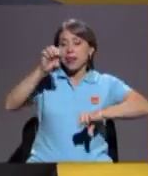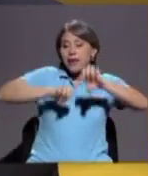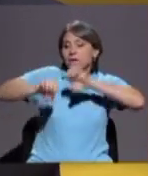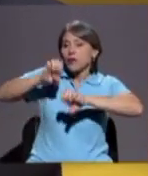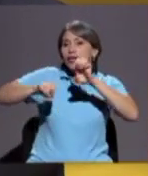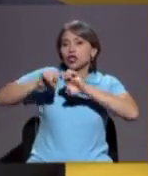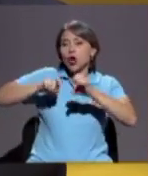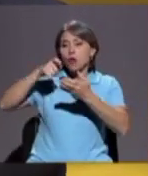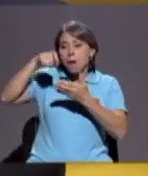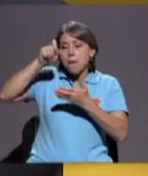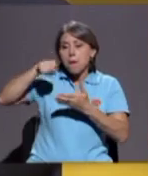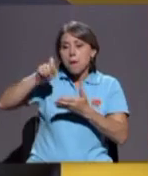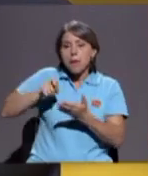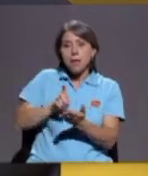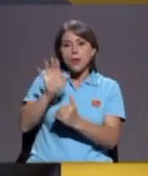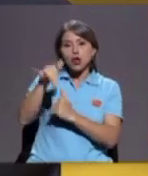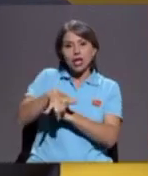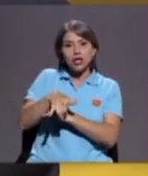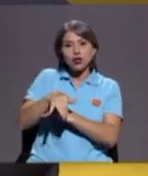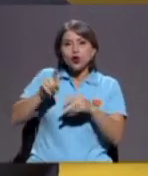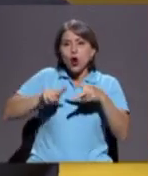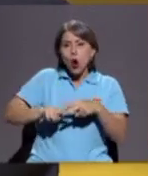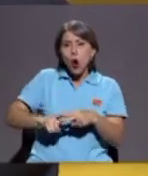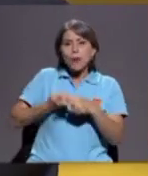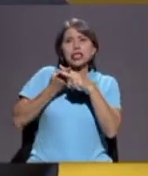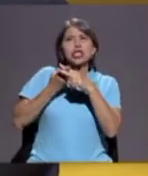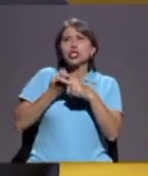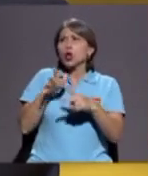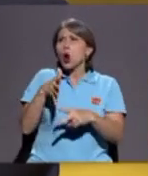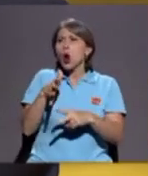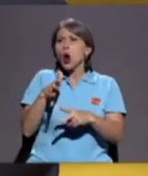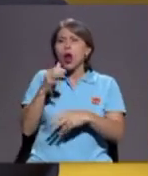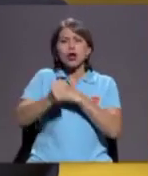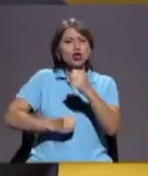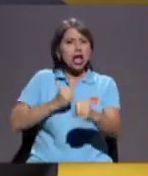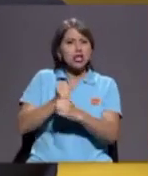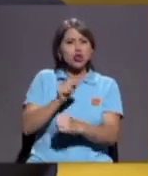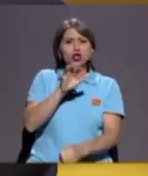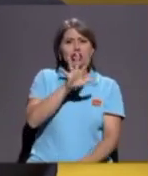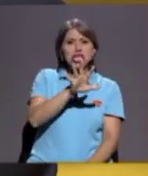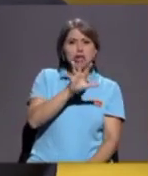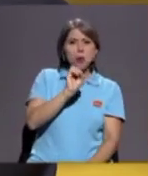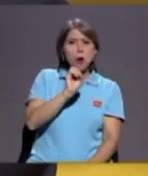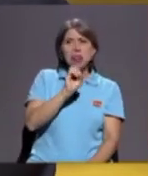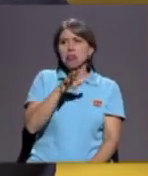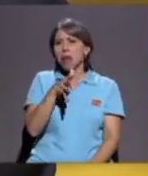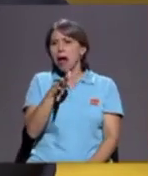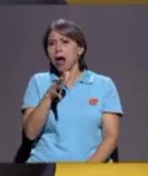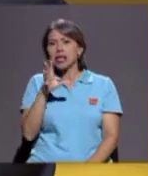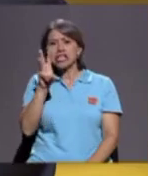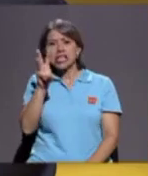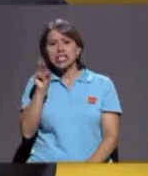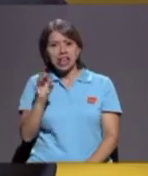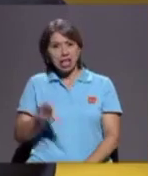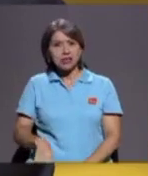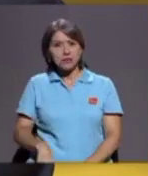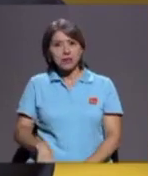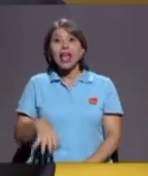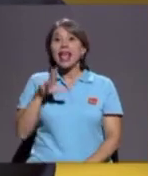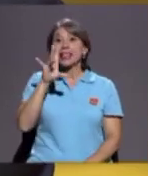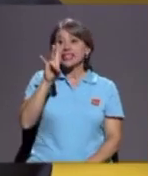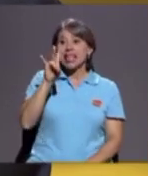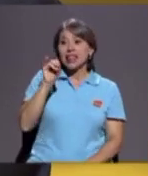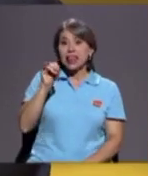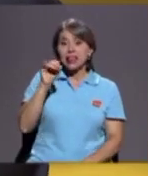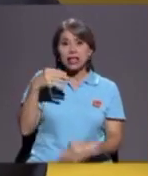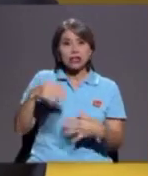en realidad comenzó casi que de los años 50, 60 más o menos. En los 70 fue muy fuerte esa